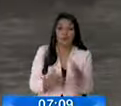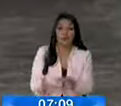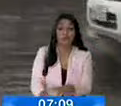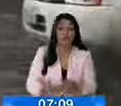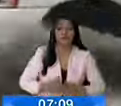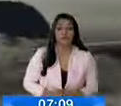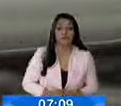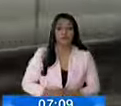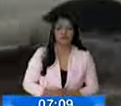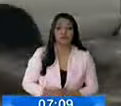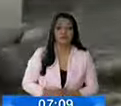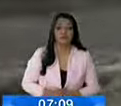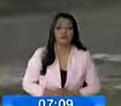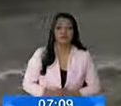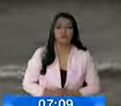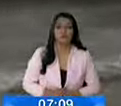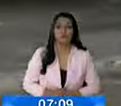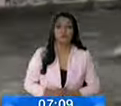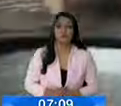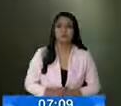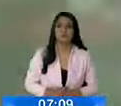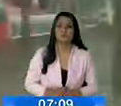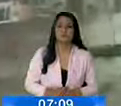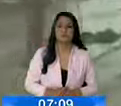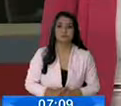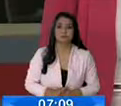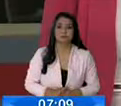Chimborazo informó Darwin Altamirano.